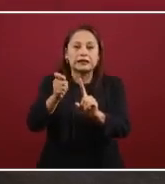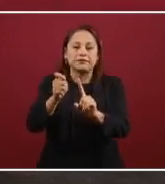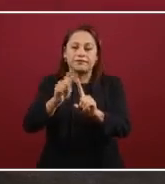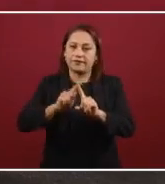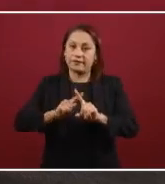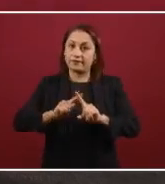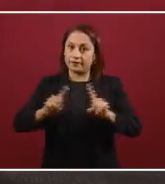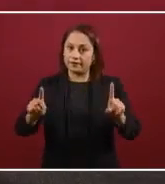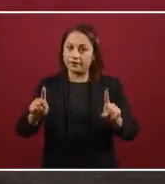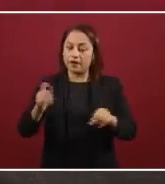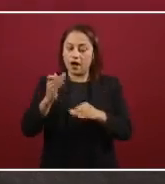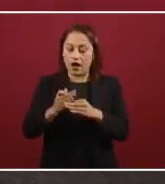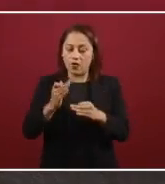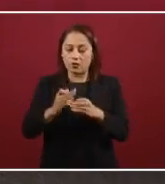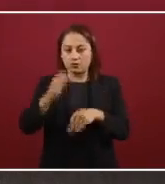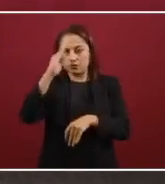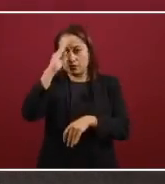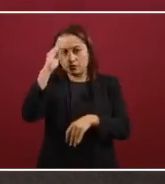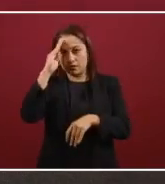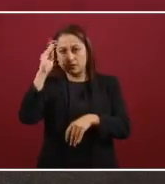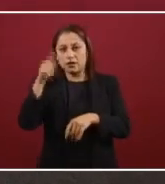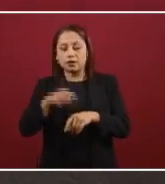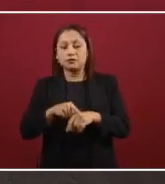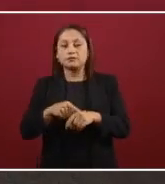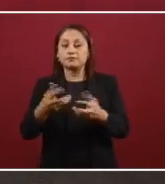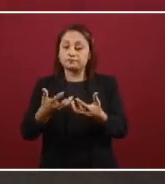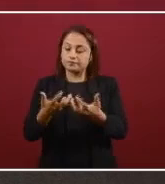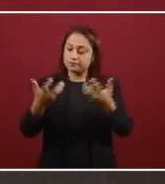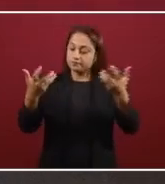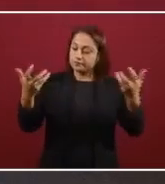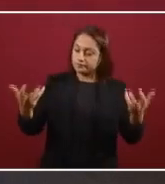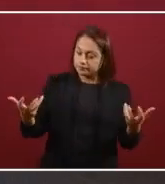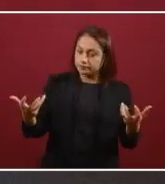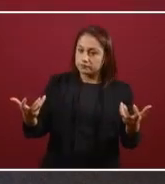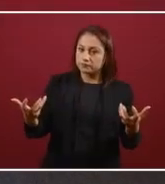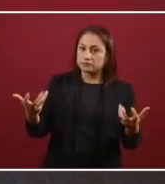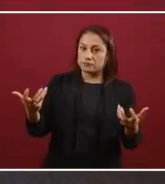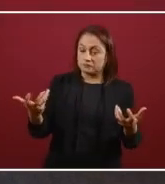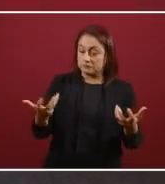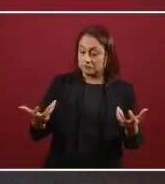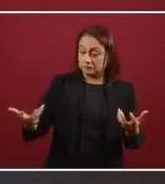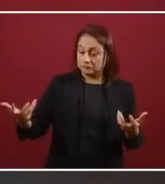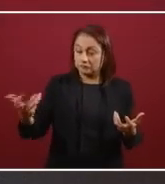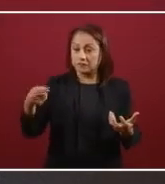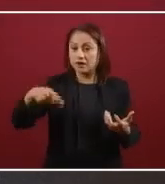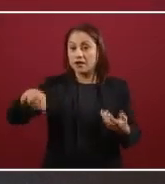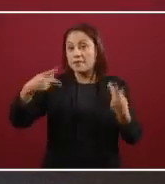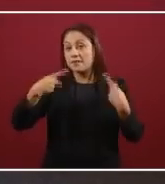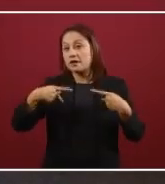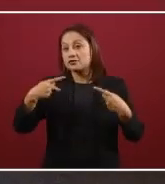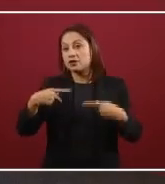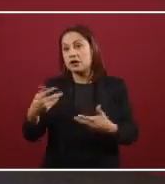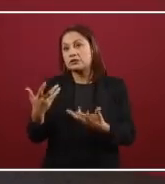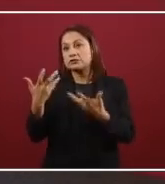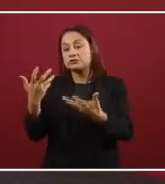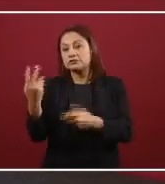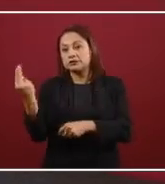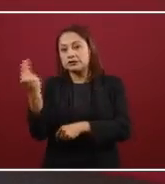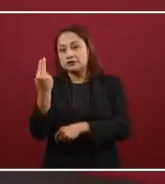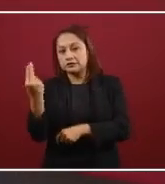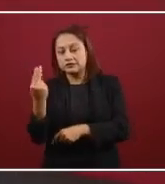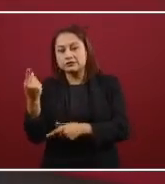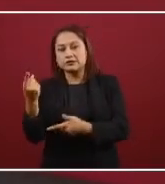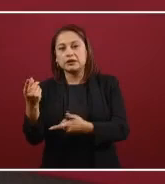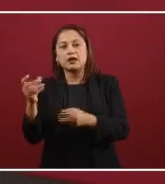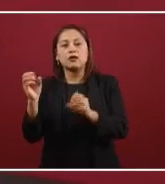demanda, que es un proceso social, económicamente inducido, de provisión